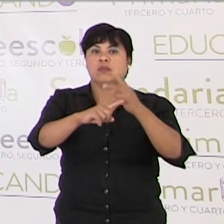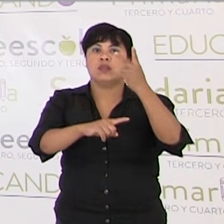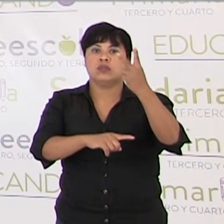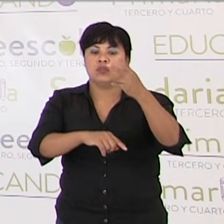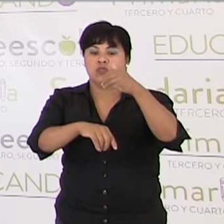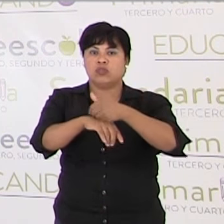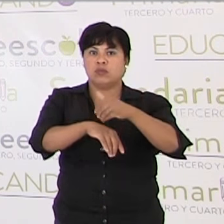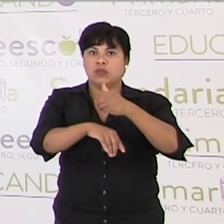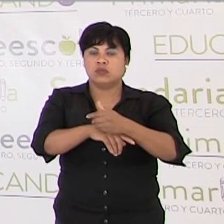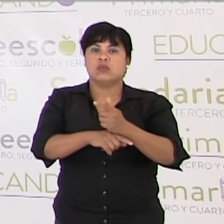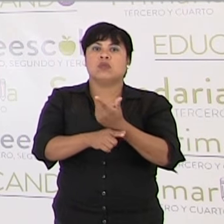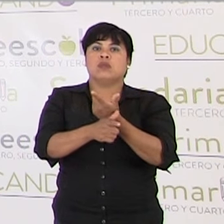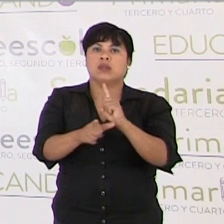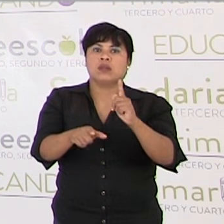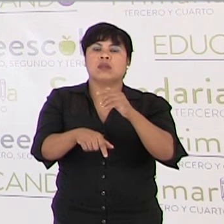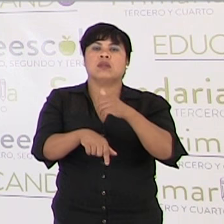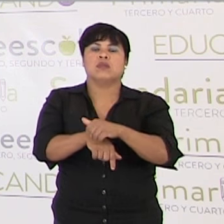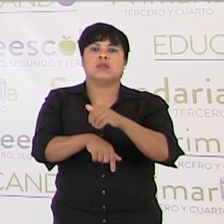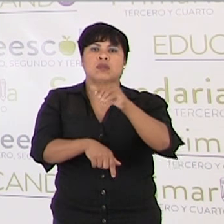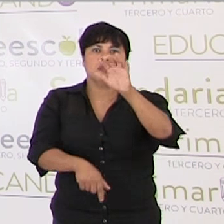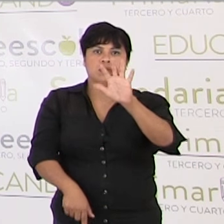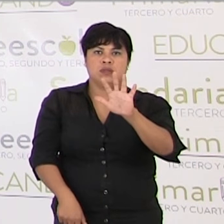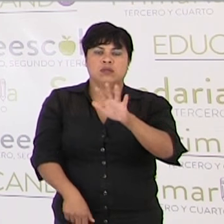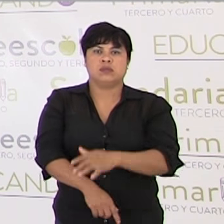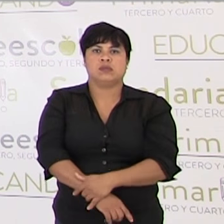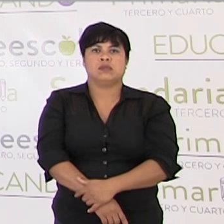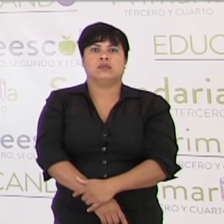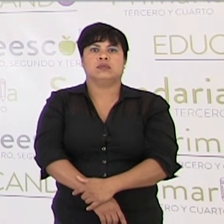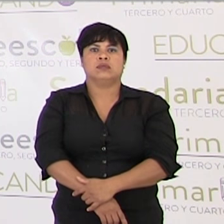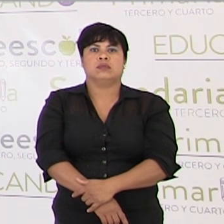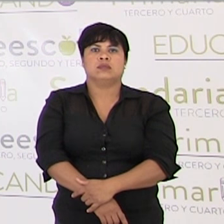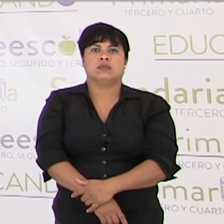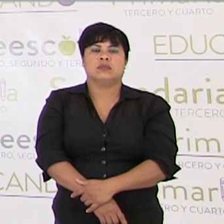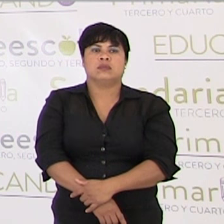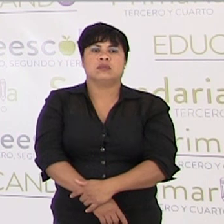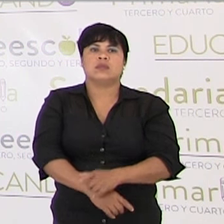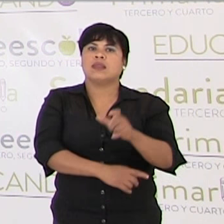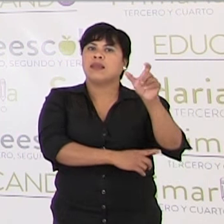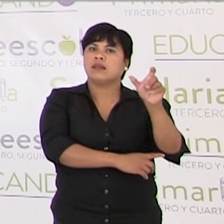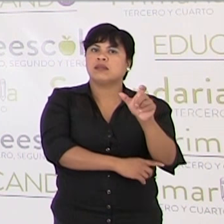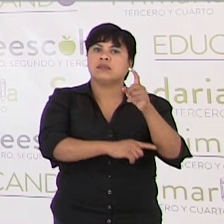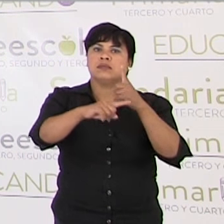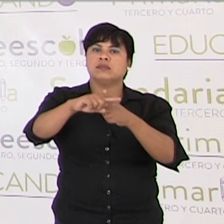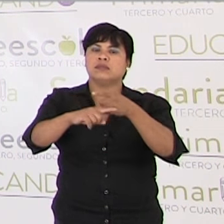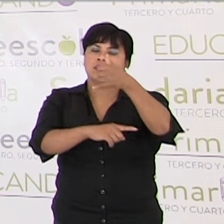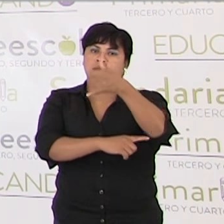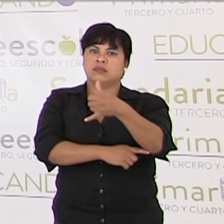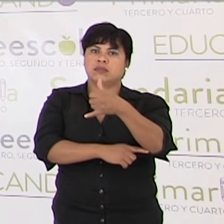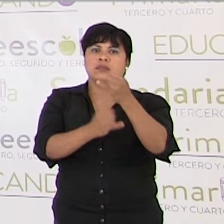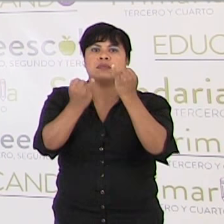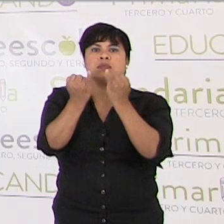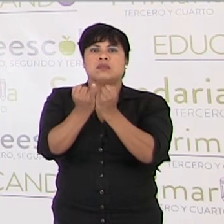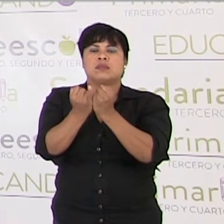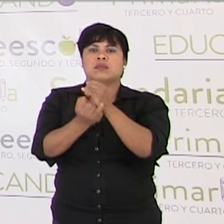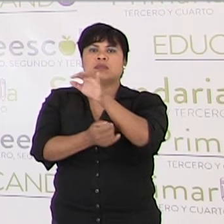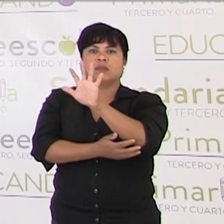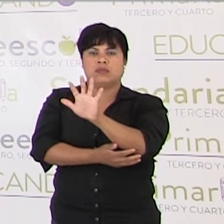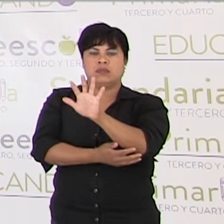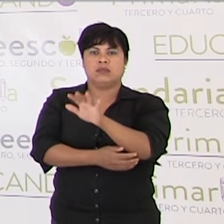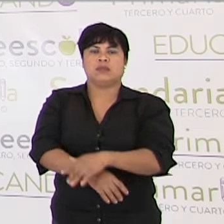dos números es igual a 5. X más Y igual